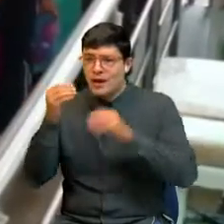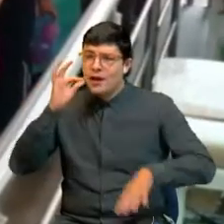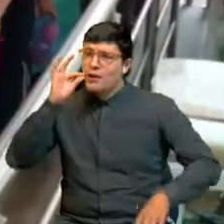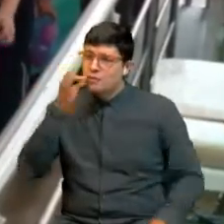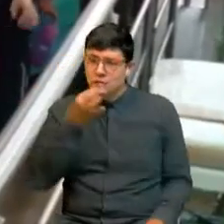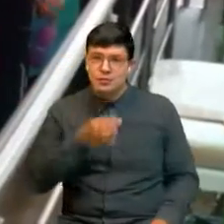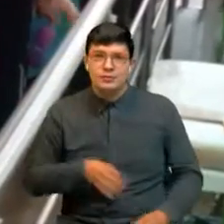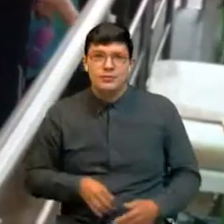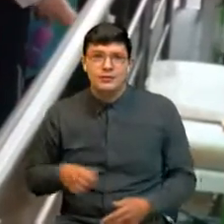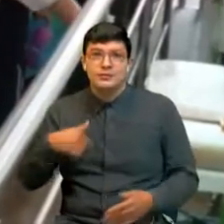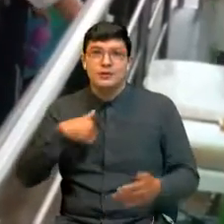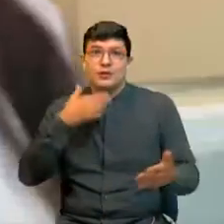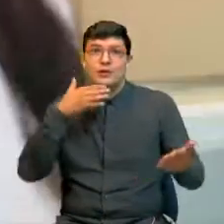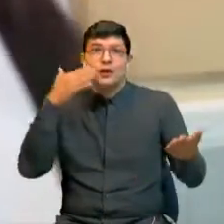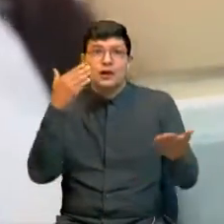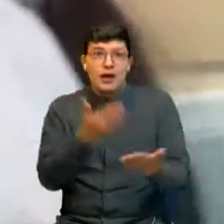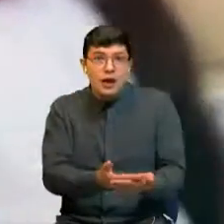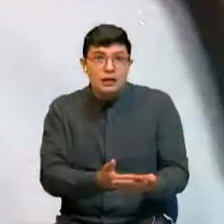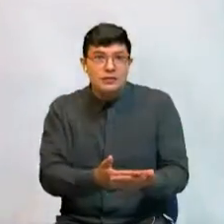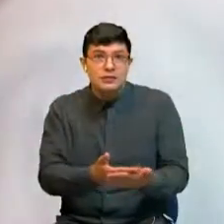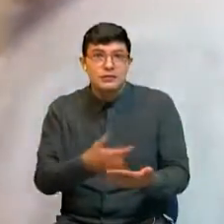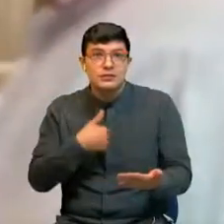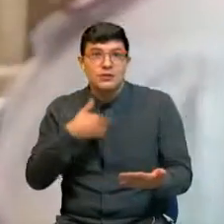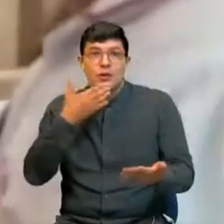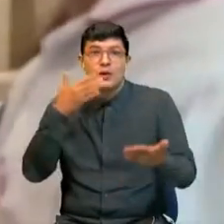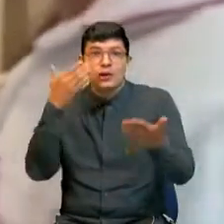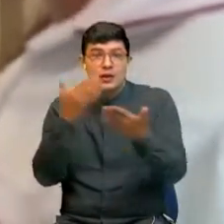rico, agradecerle